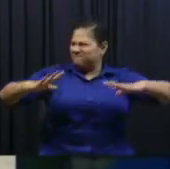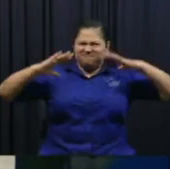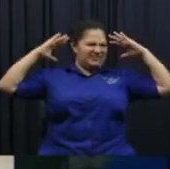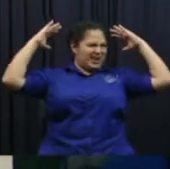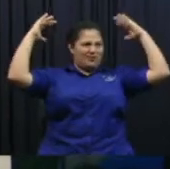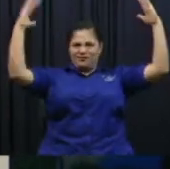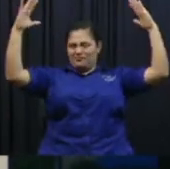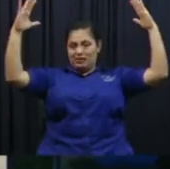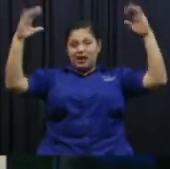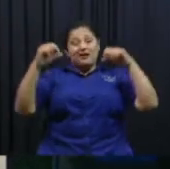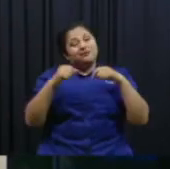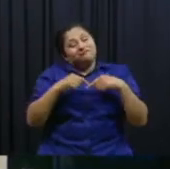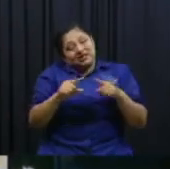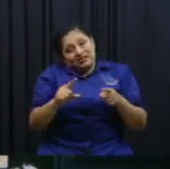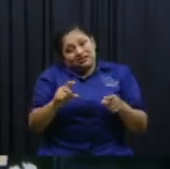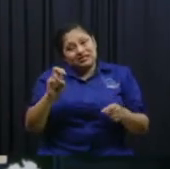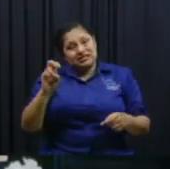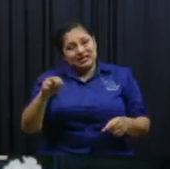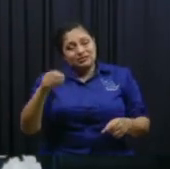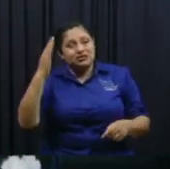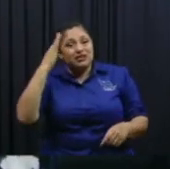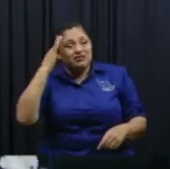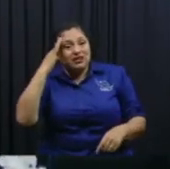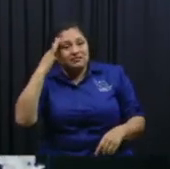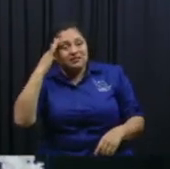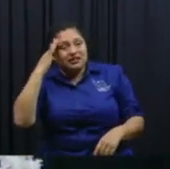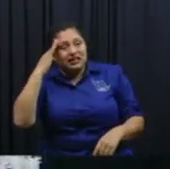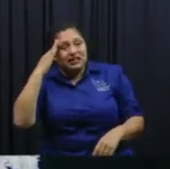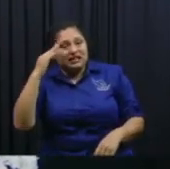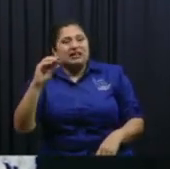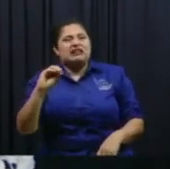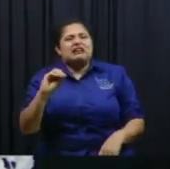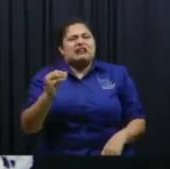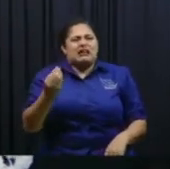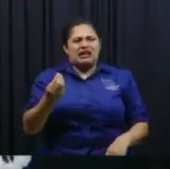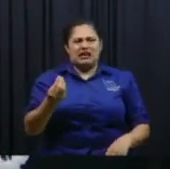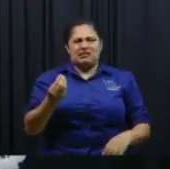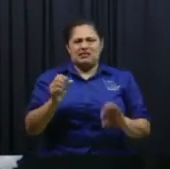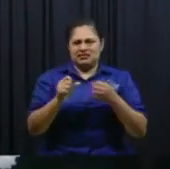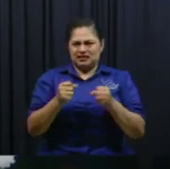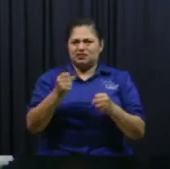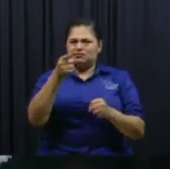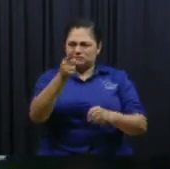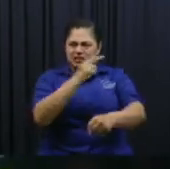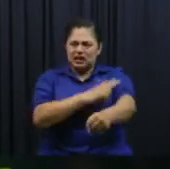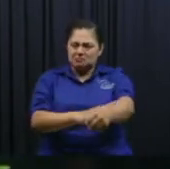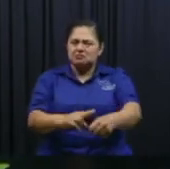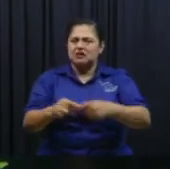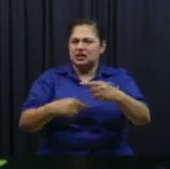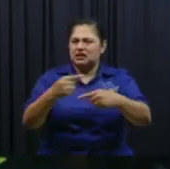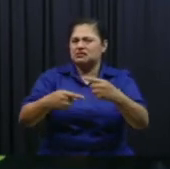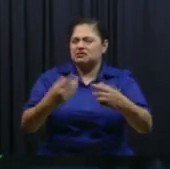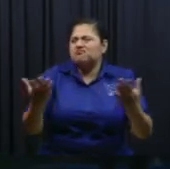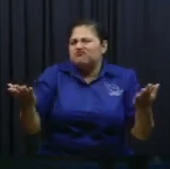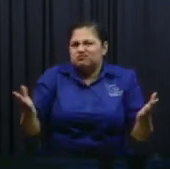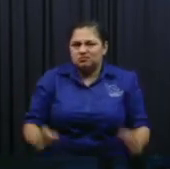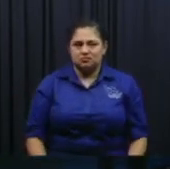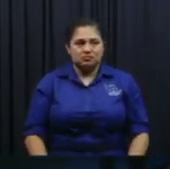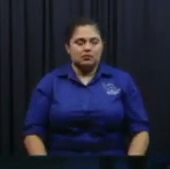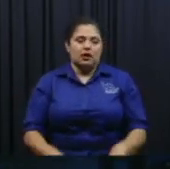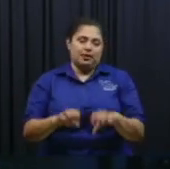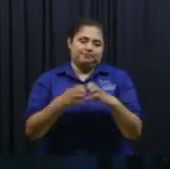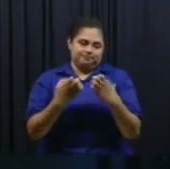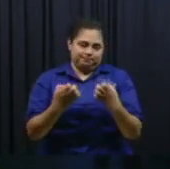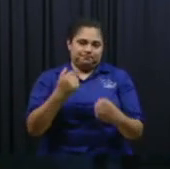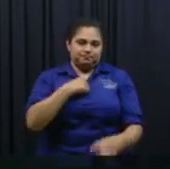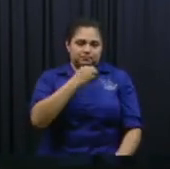pero tenemos que saber de qué se trata esa herencia Entonces yo quisiera dedicarme en esta parte porque